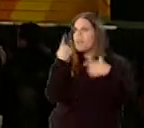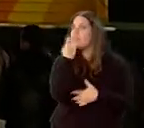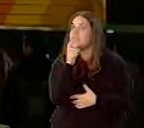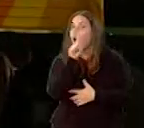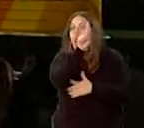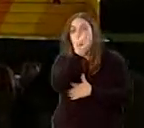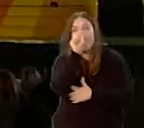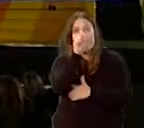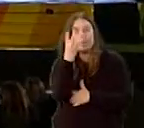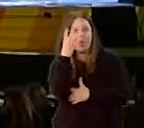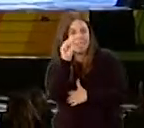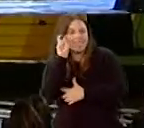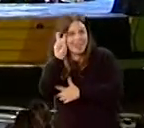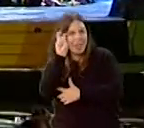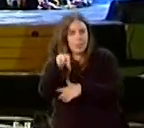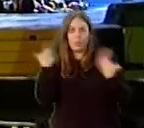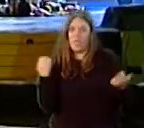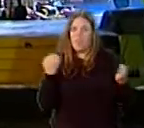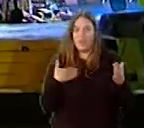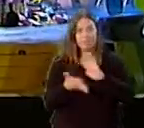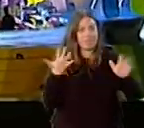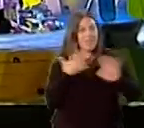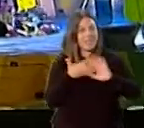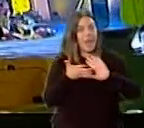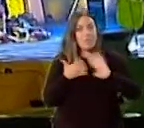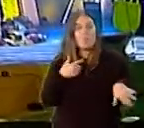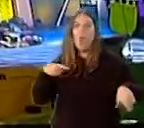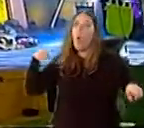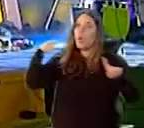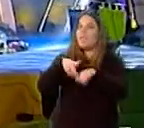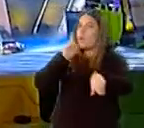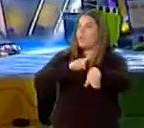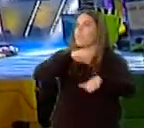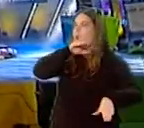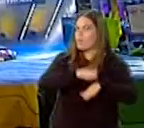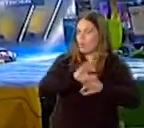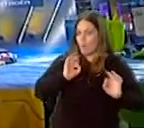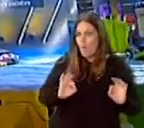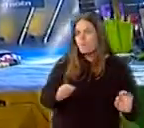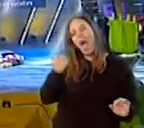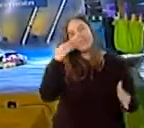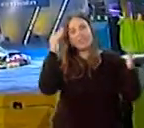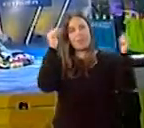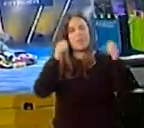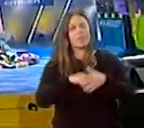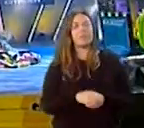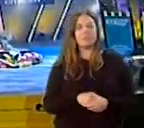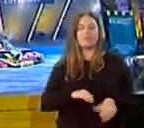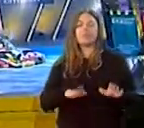30 segundos al costado así que te tienes que poner las pilas chiquillas para que el tiempo se le echó encima y vamos porque esa despedida